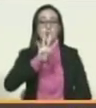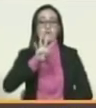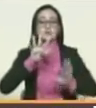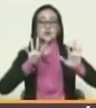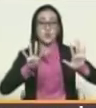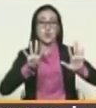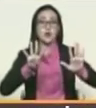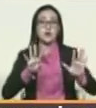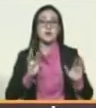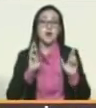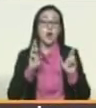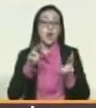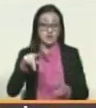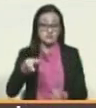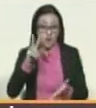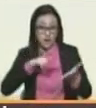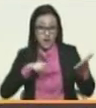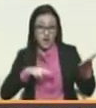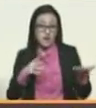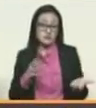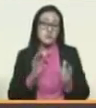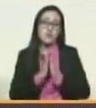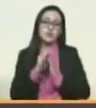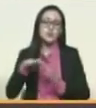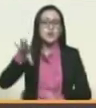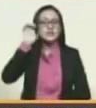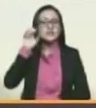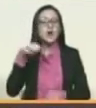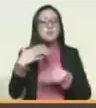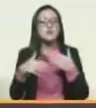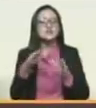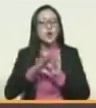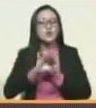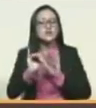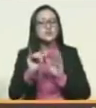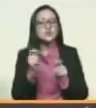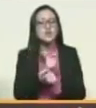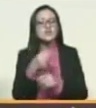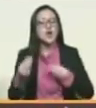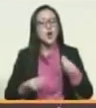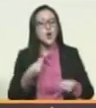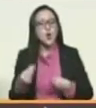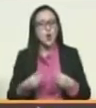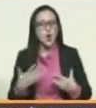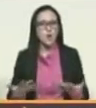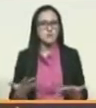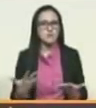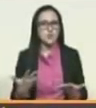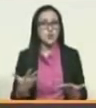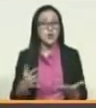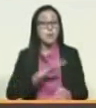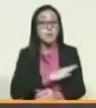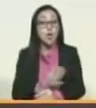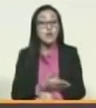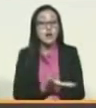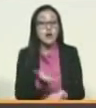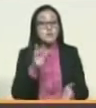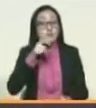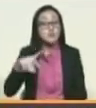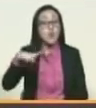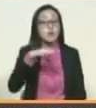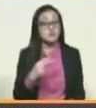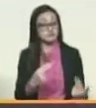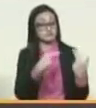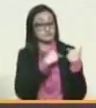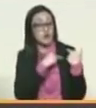si logra entender de qué se trata el proceso constituyente, donde el poder originario que solamente corresponde al